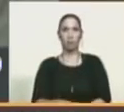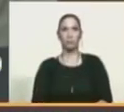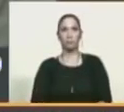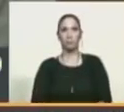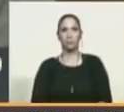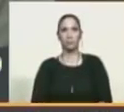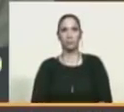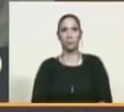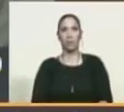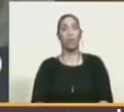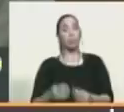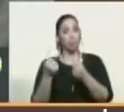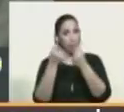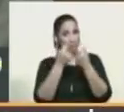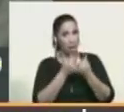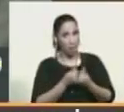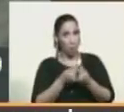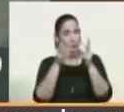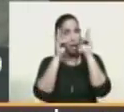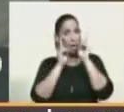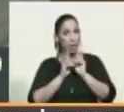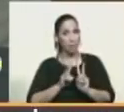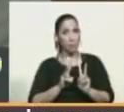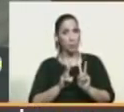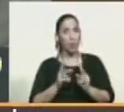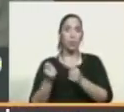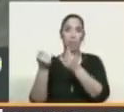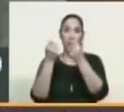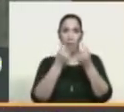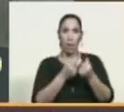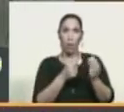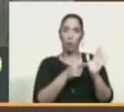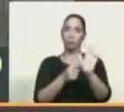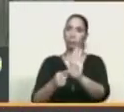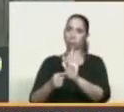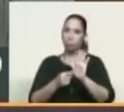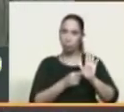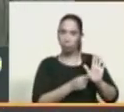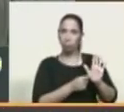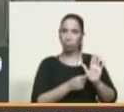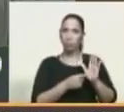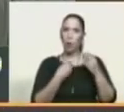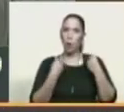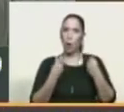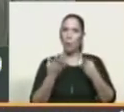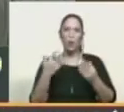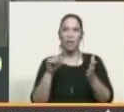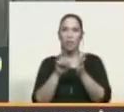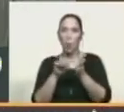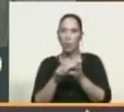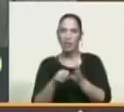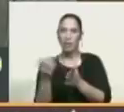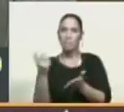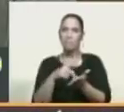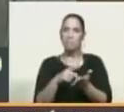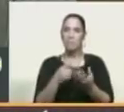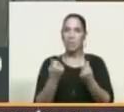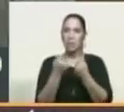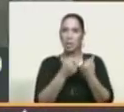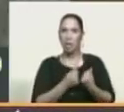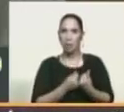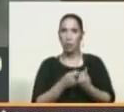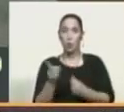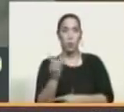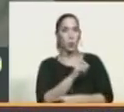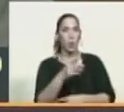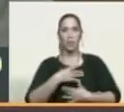Dinero limpio, dinero que se demuestre su procedencia. No estamos interesados en